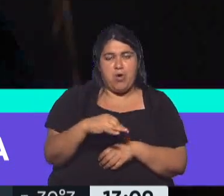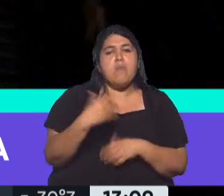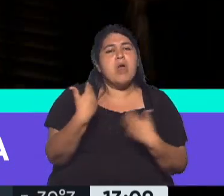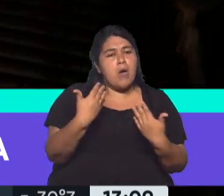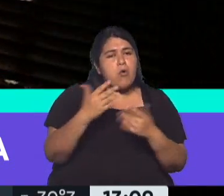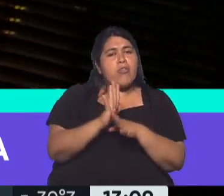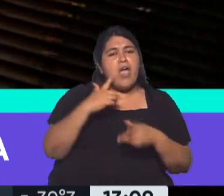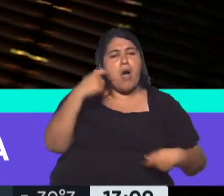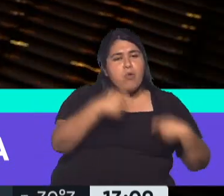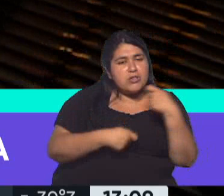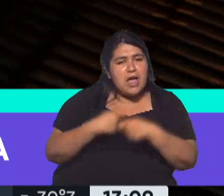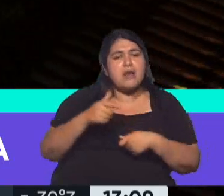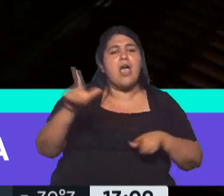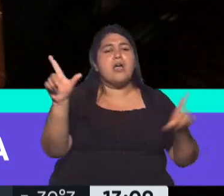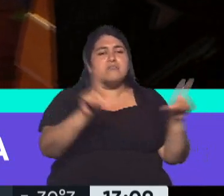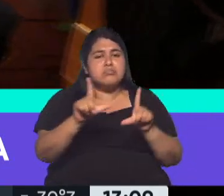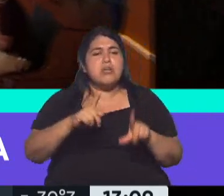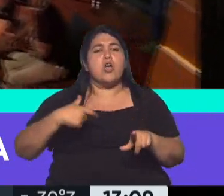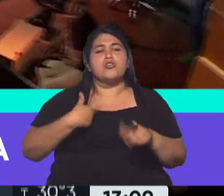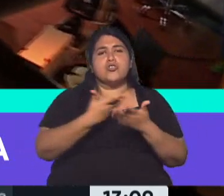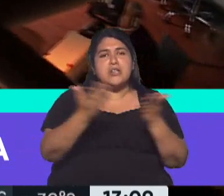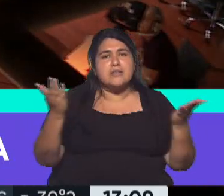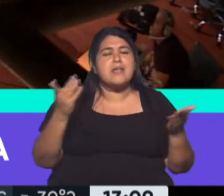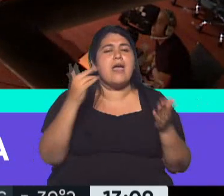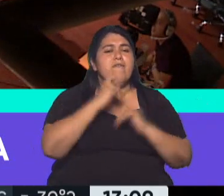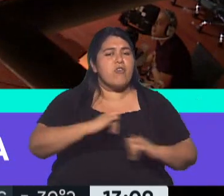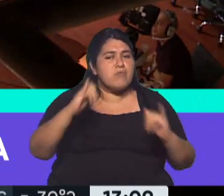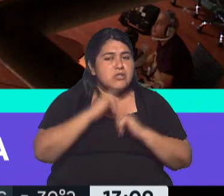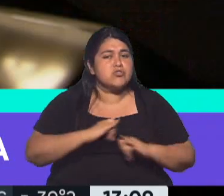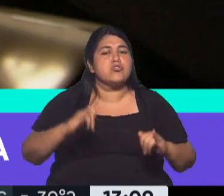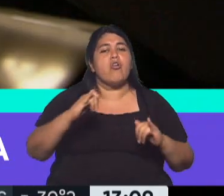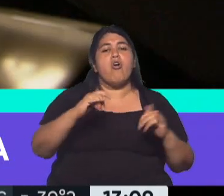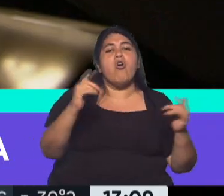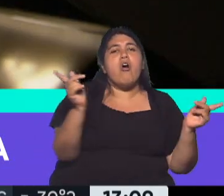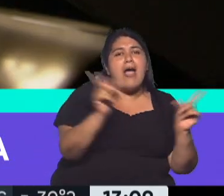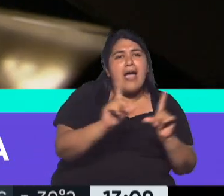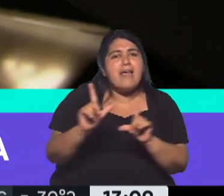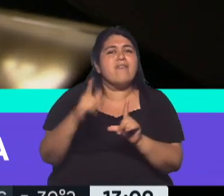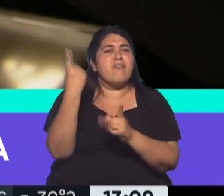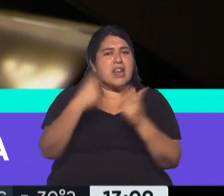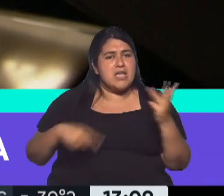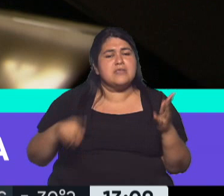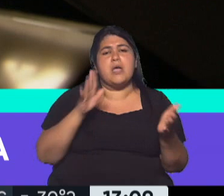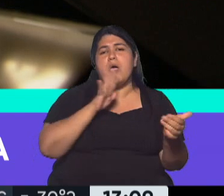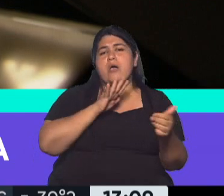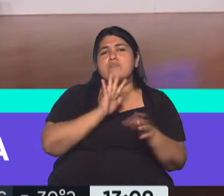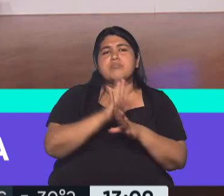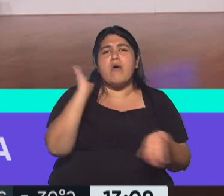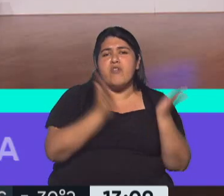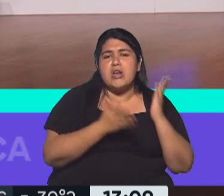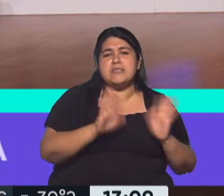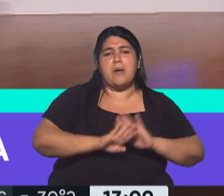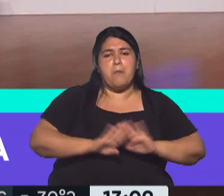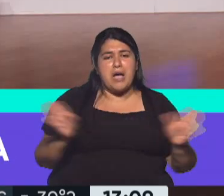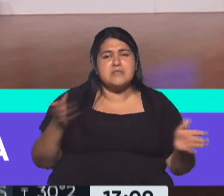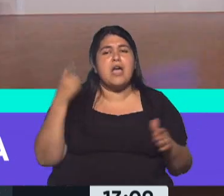desde las pantallas a socializar información, que las audiencias sepan de qué forma se pueden erradicar las violencias contra